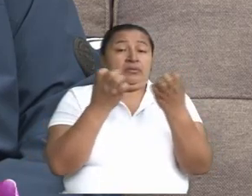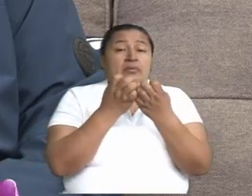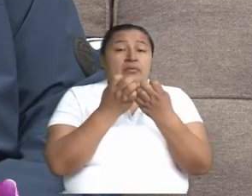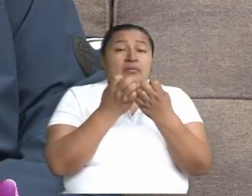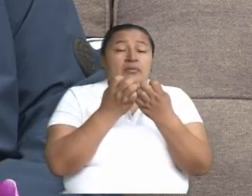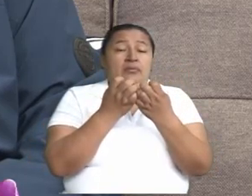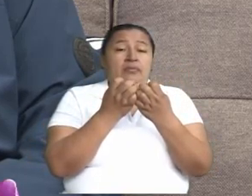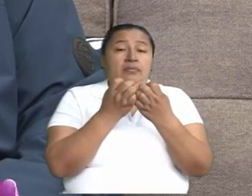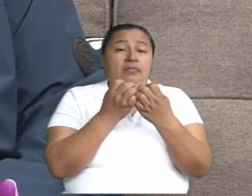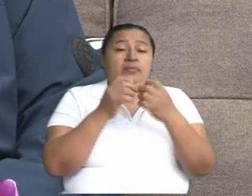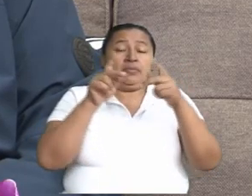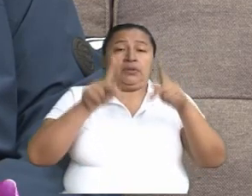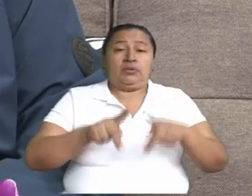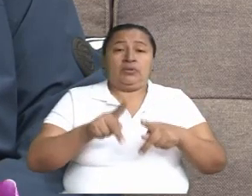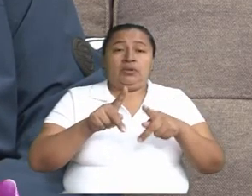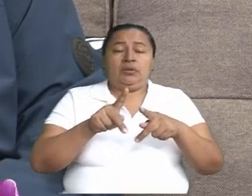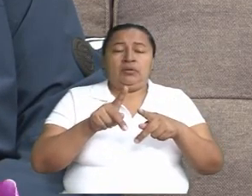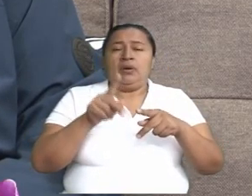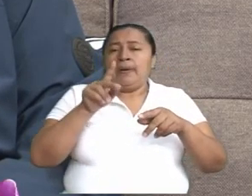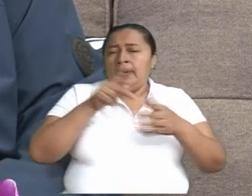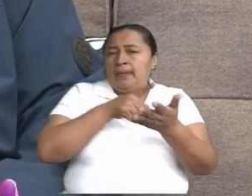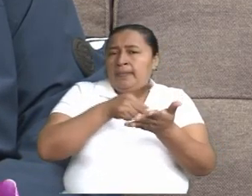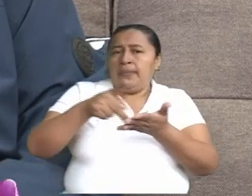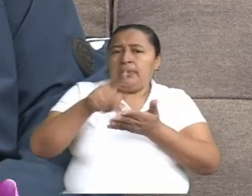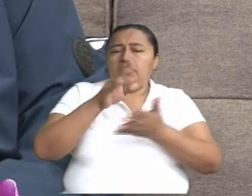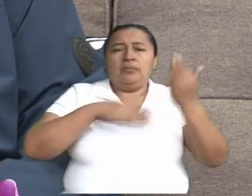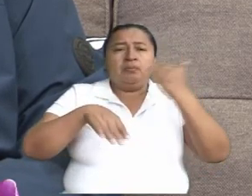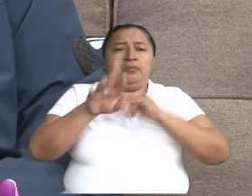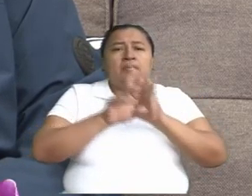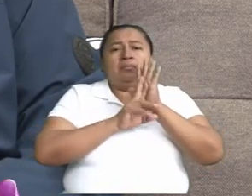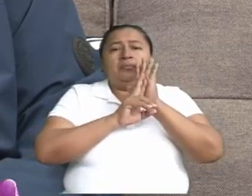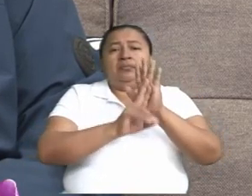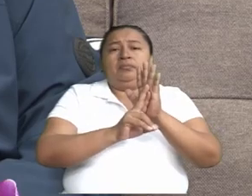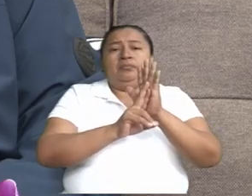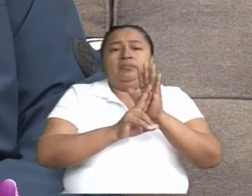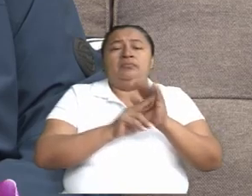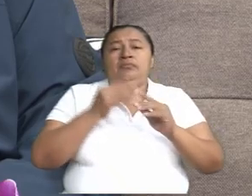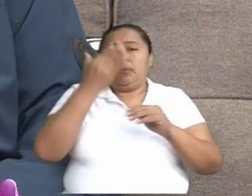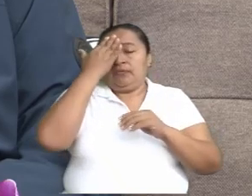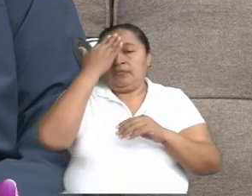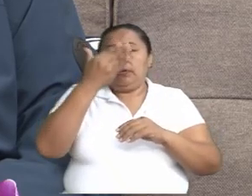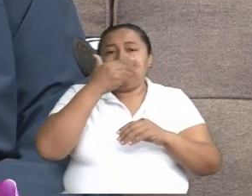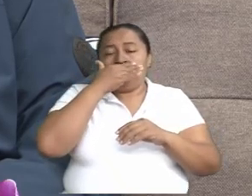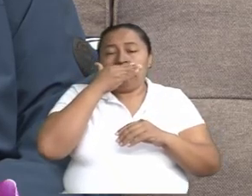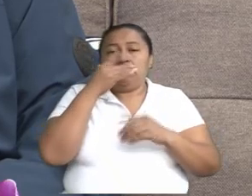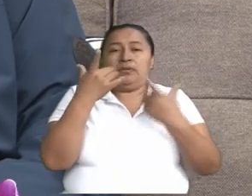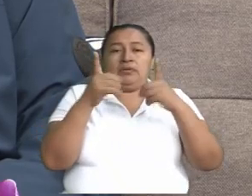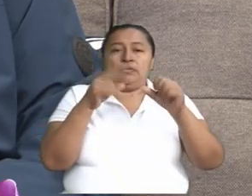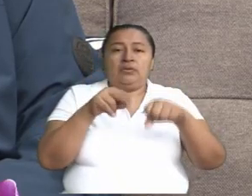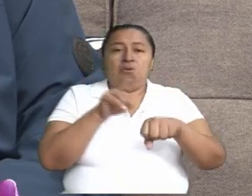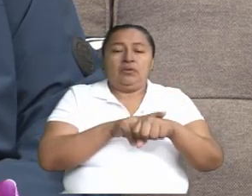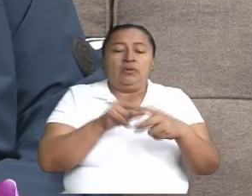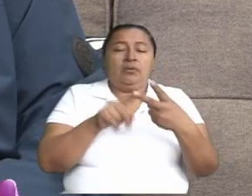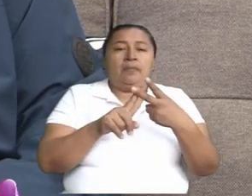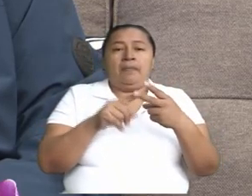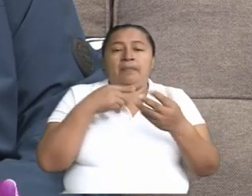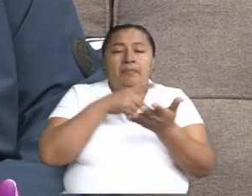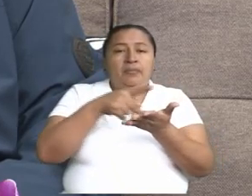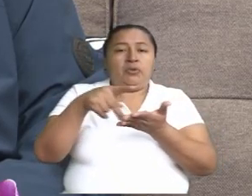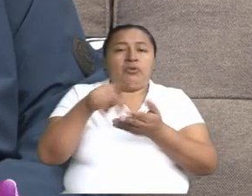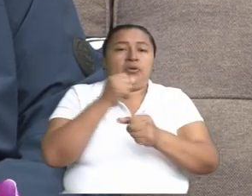de los partidos más representativos, digamos. De la región. Frente Sandinista y Liberación Nacional, Partido de los Trabajadores de